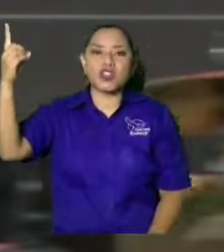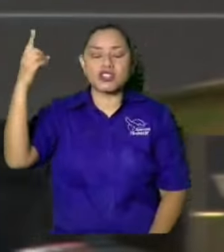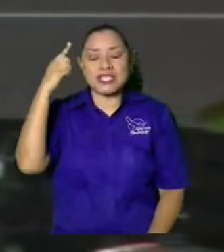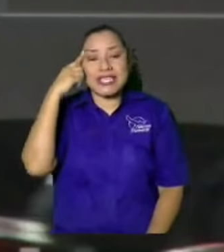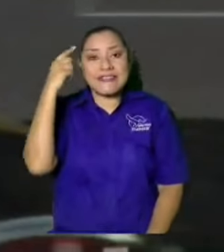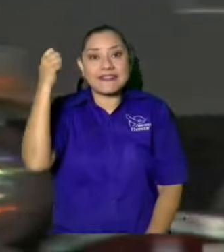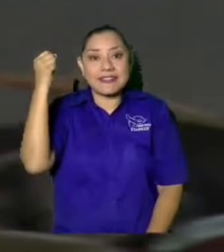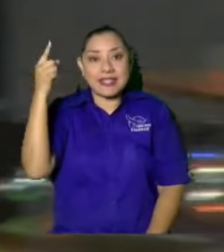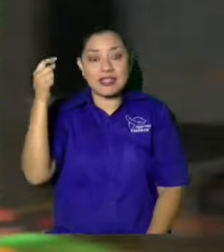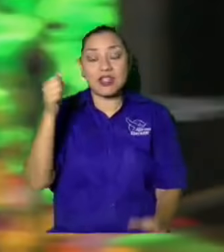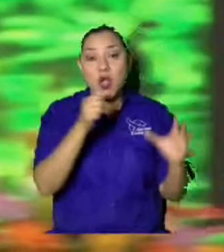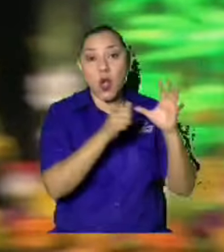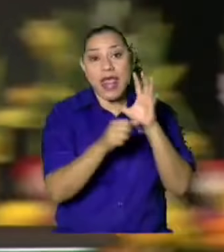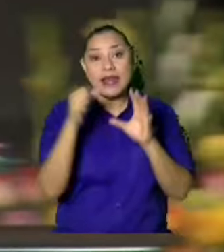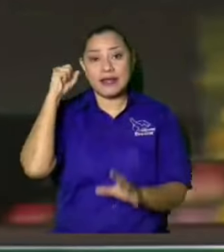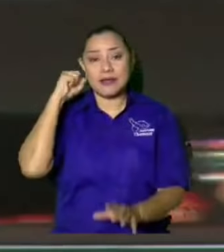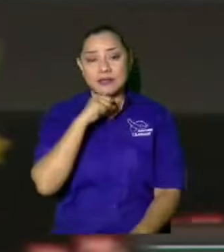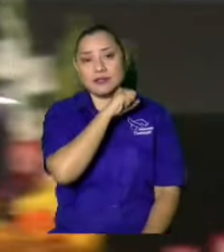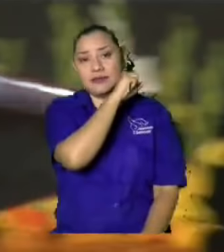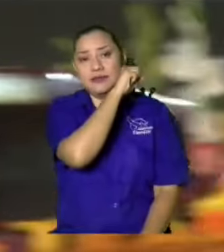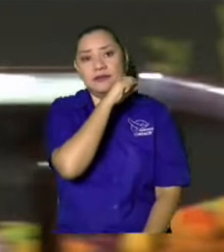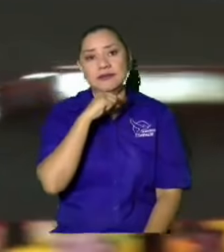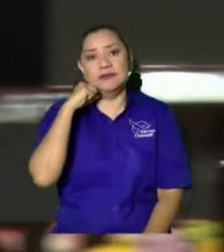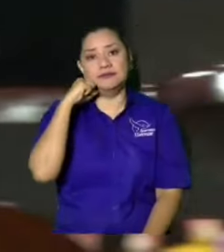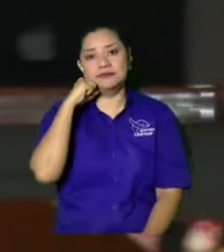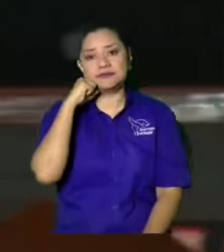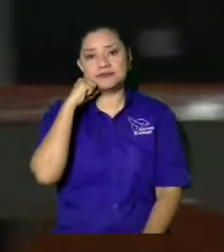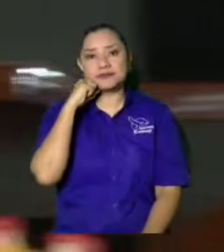y dijo, dijo, hermano, Dios le dijo: